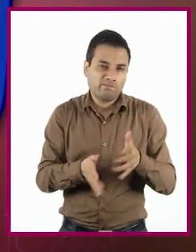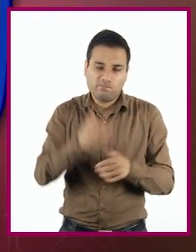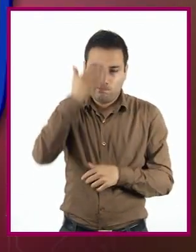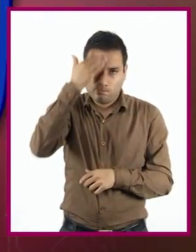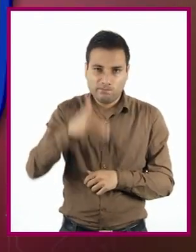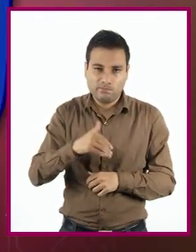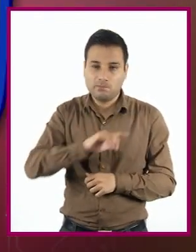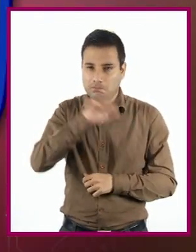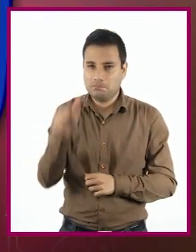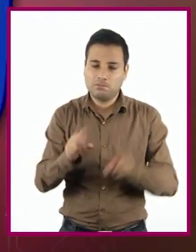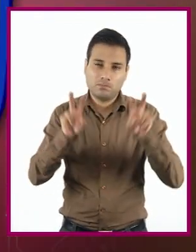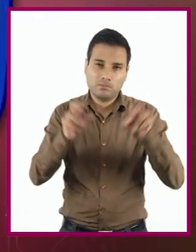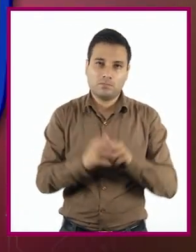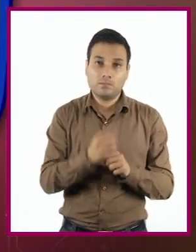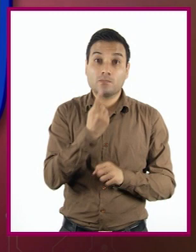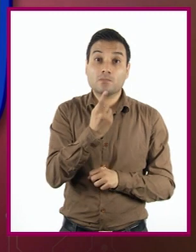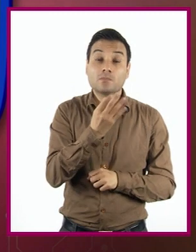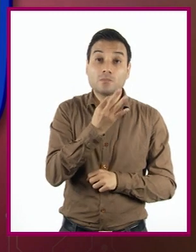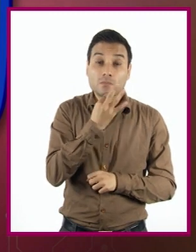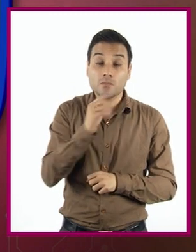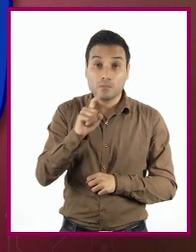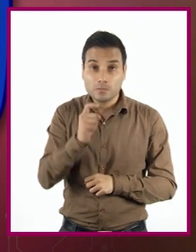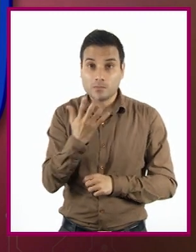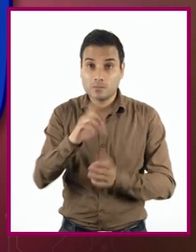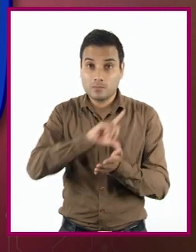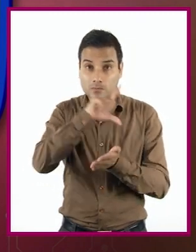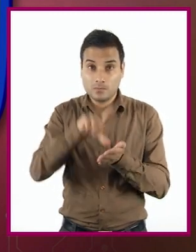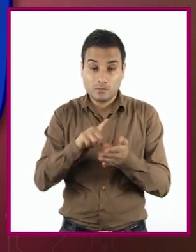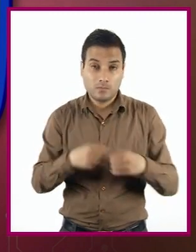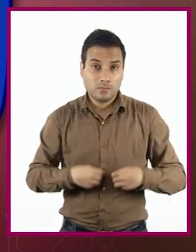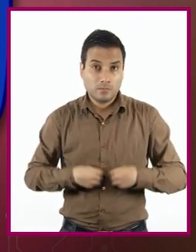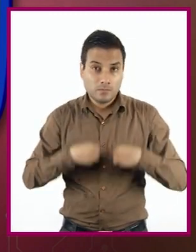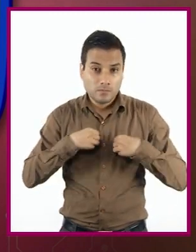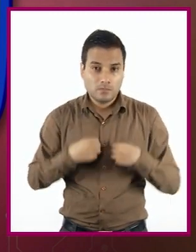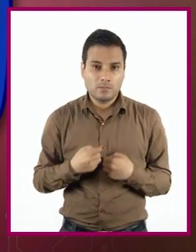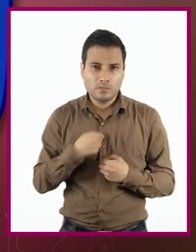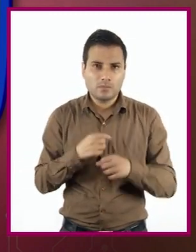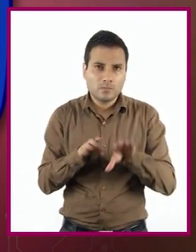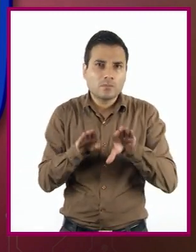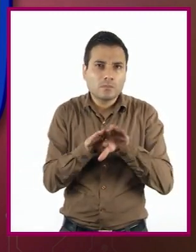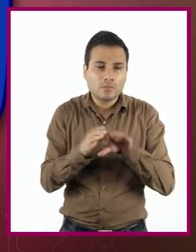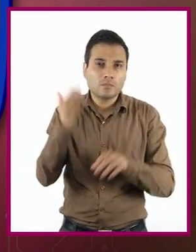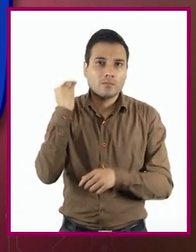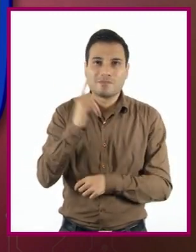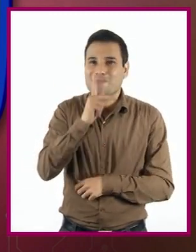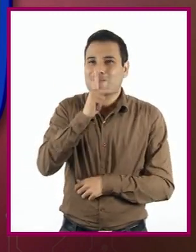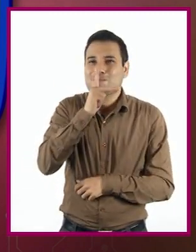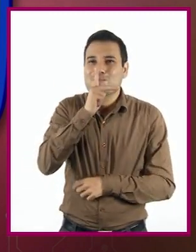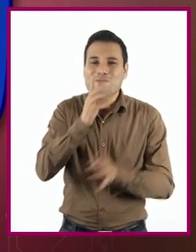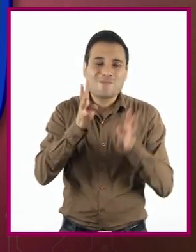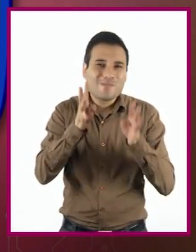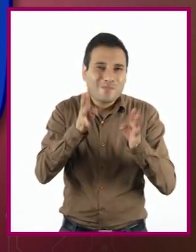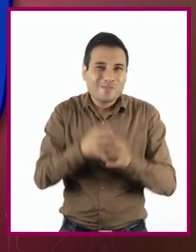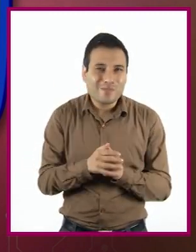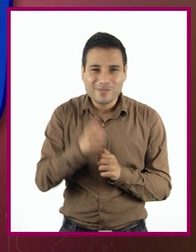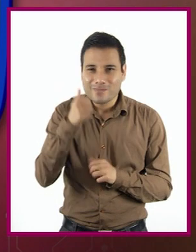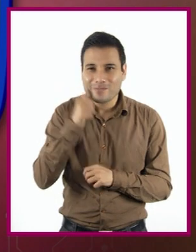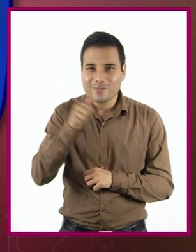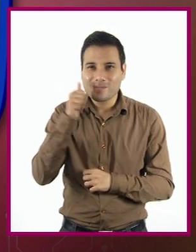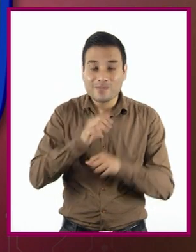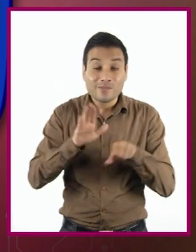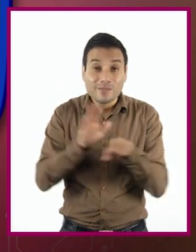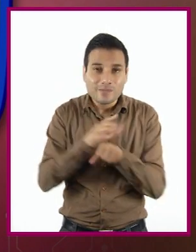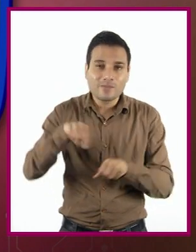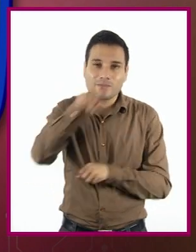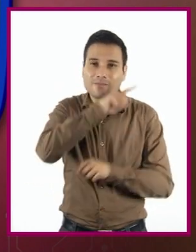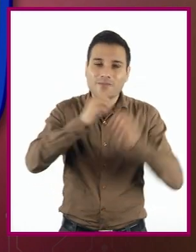proyecto 1 minuto de agua, 5 litros de vida. Surgió mientras reflexionaba sobre las veces en que mi papá nos regañaba a mi hermano y a mí porque tardábamos